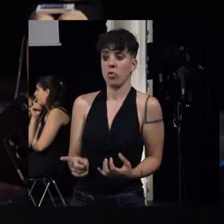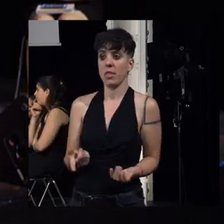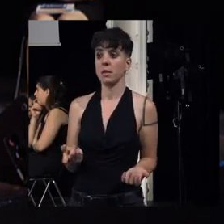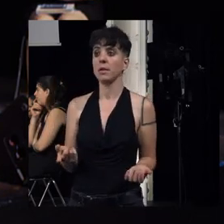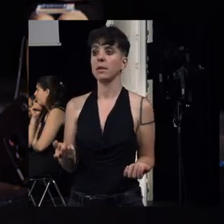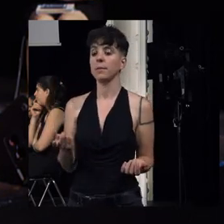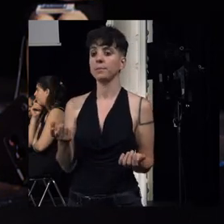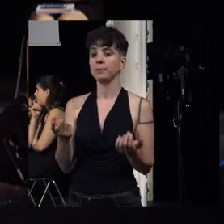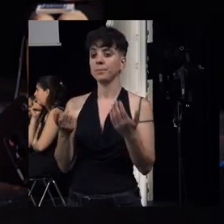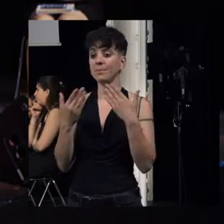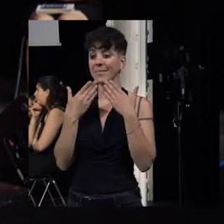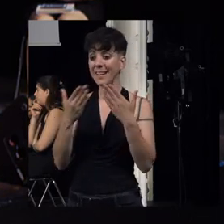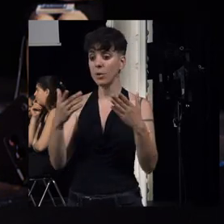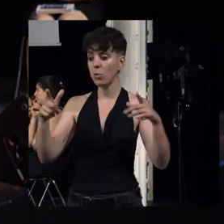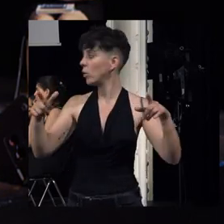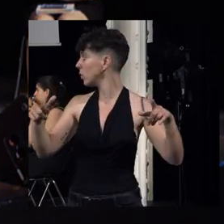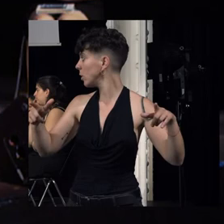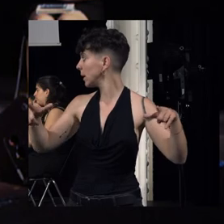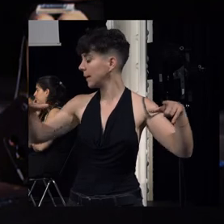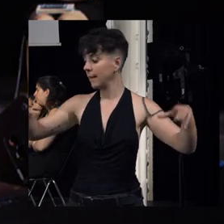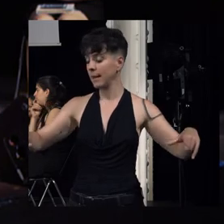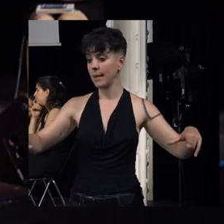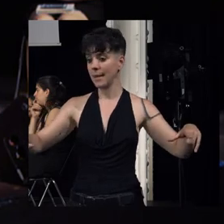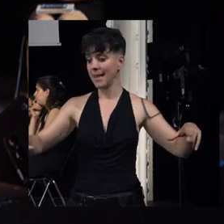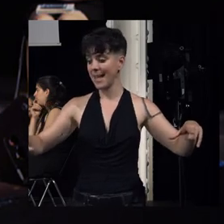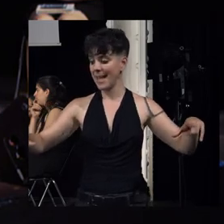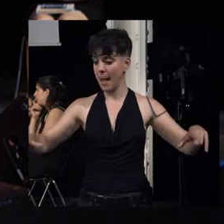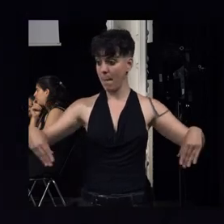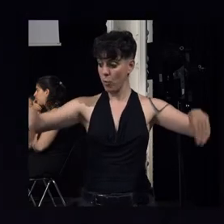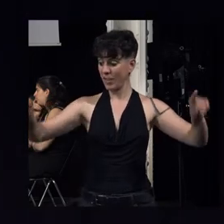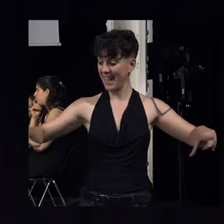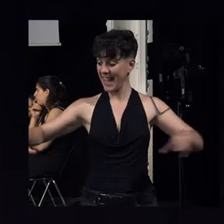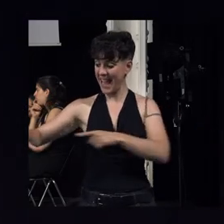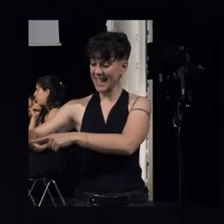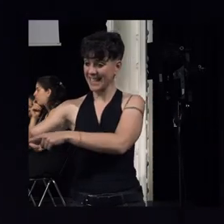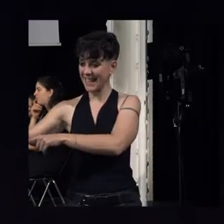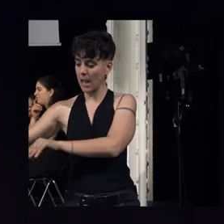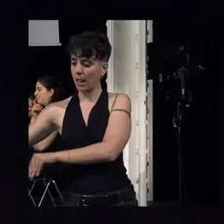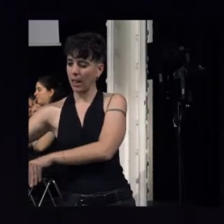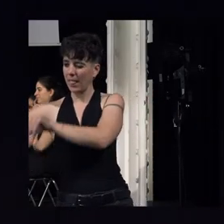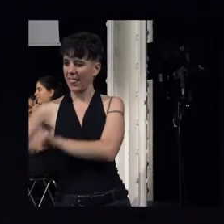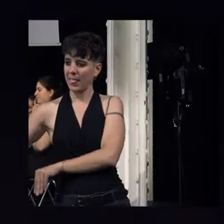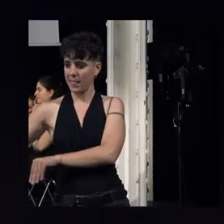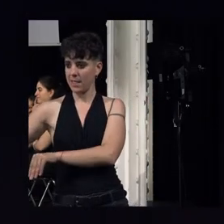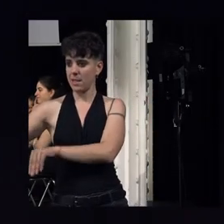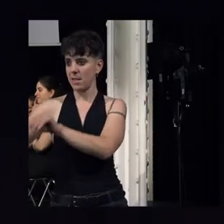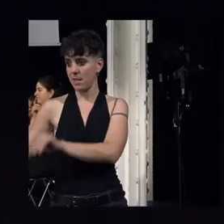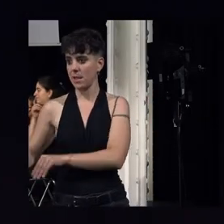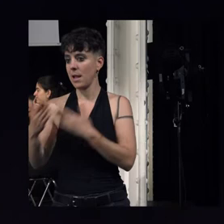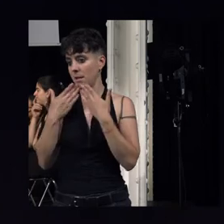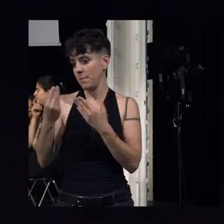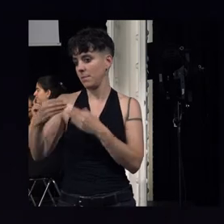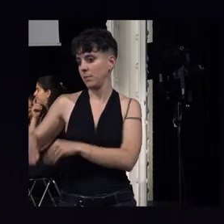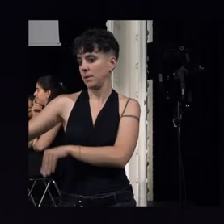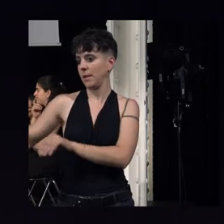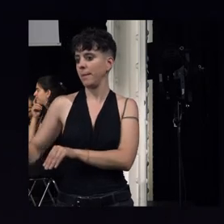permite coger una esquina y mover el mantel. Por lo tanto,